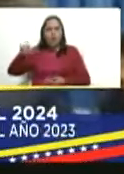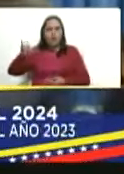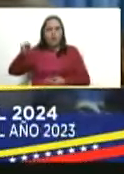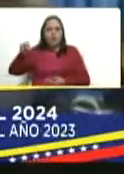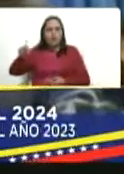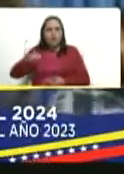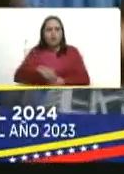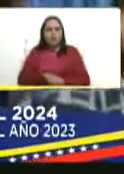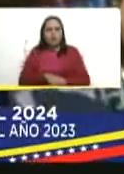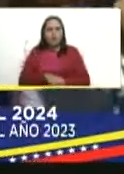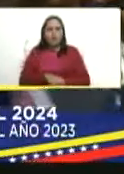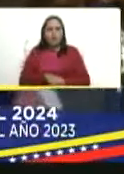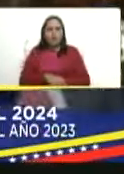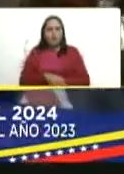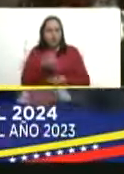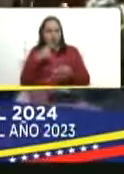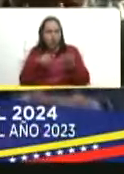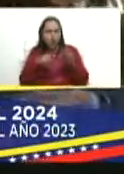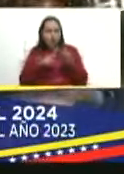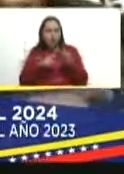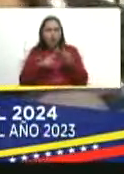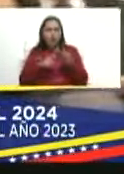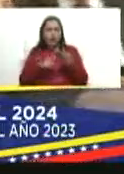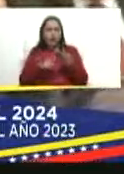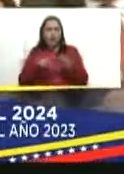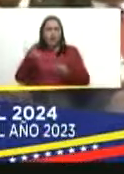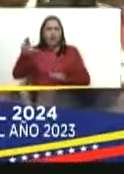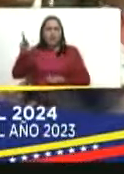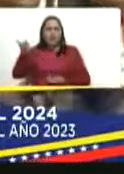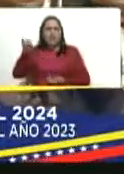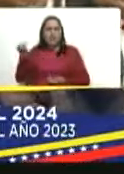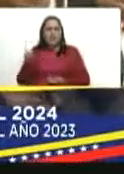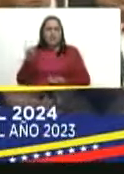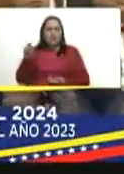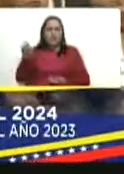del Llano nos llega Cristóbal Jiménez, lo que puedo divisar desde aquí,